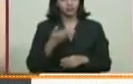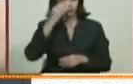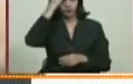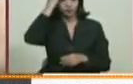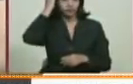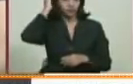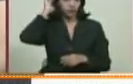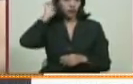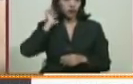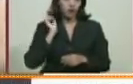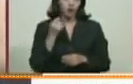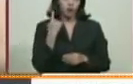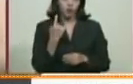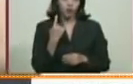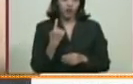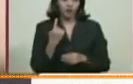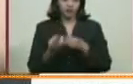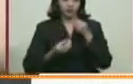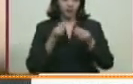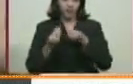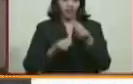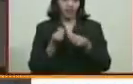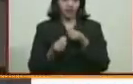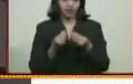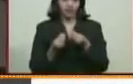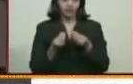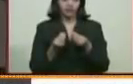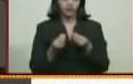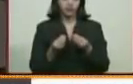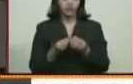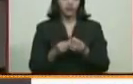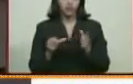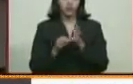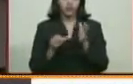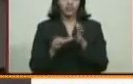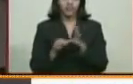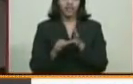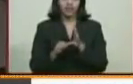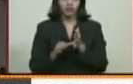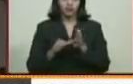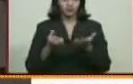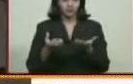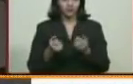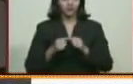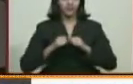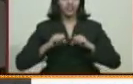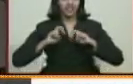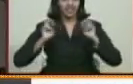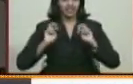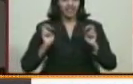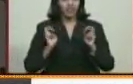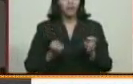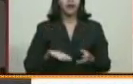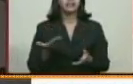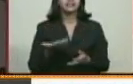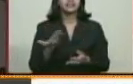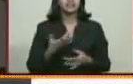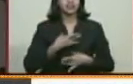Una declaración hecha donde está dando detalles, pero es que hay algo más interesante,